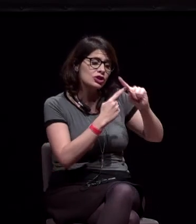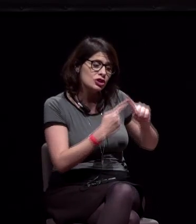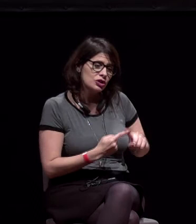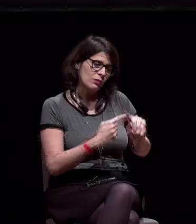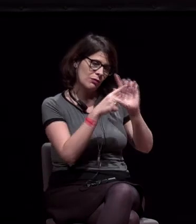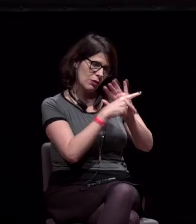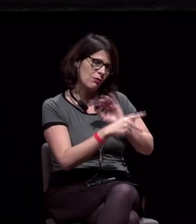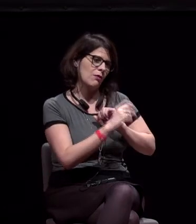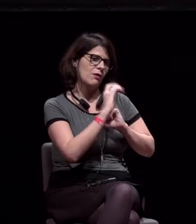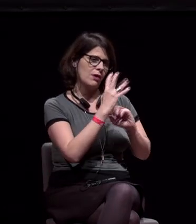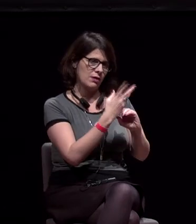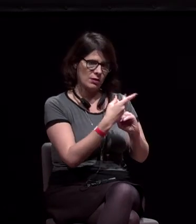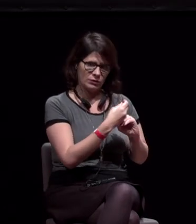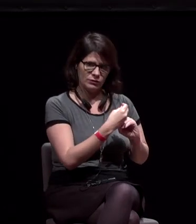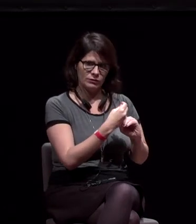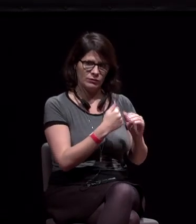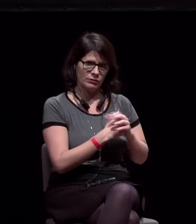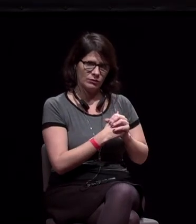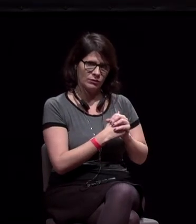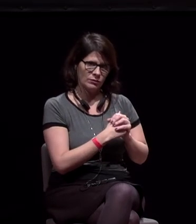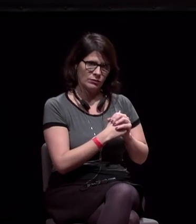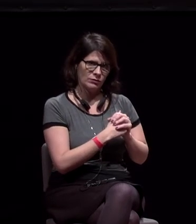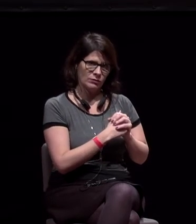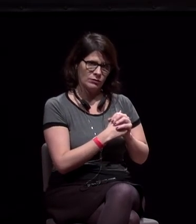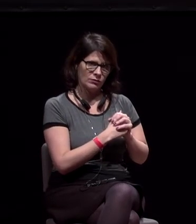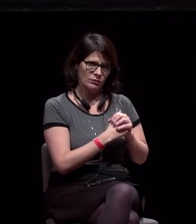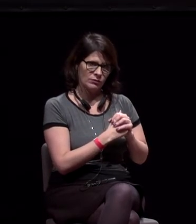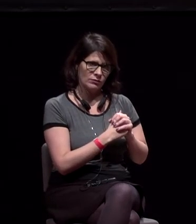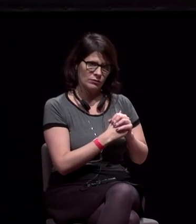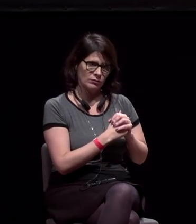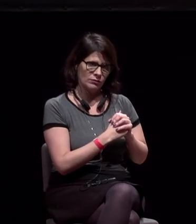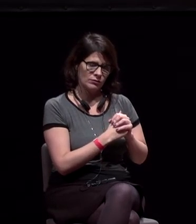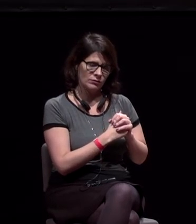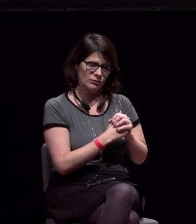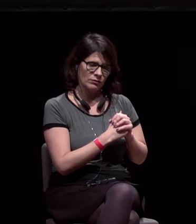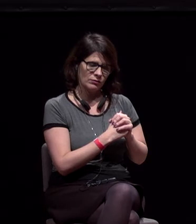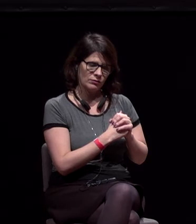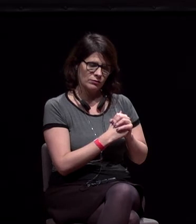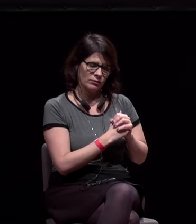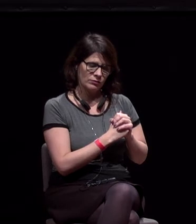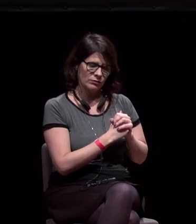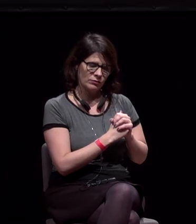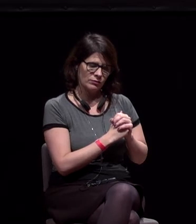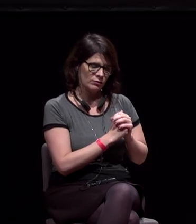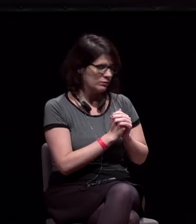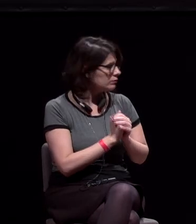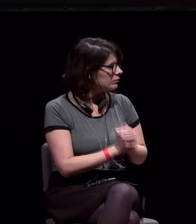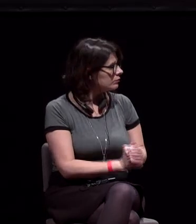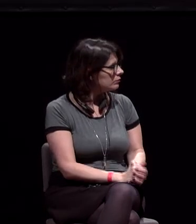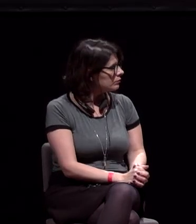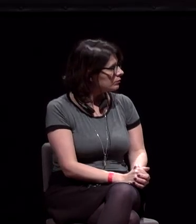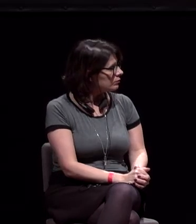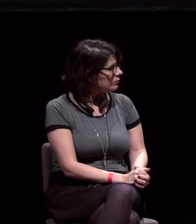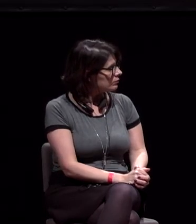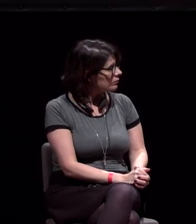bien tampoco esta idea del subdesarrollo da cuenta tampoco de ello, lo que traté fue